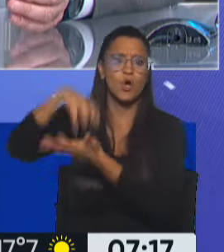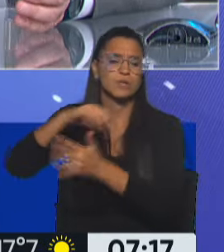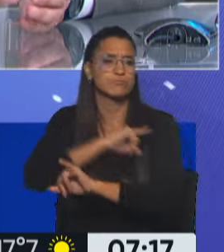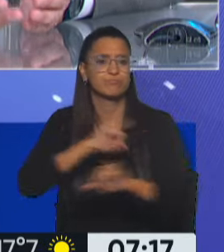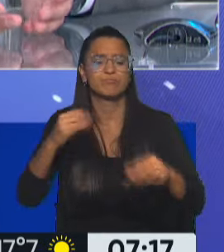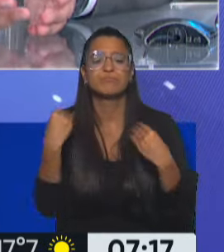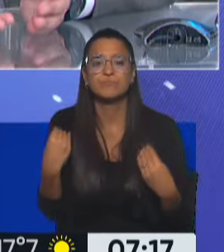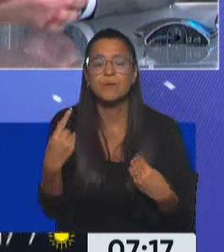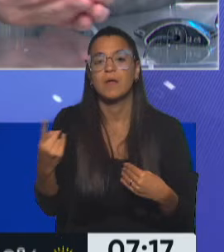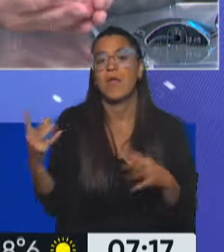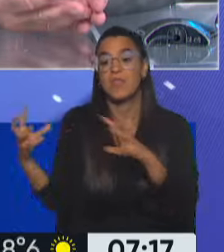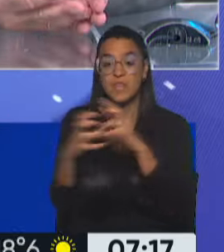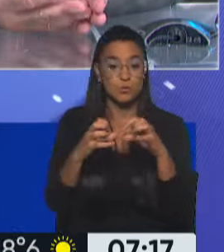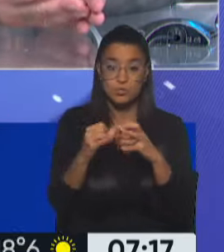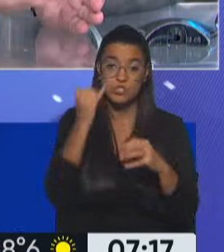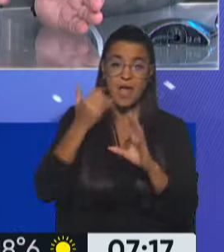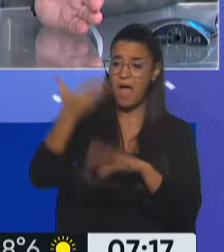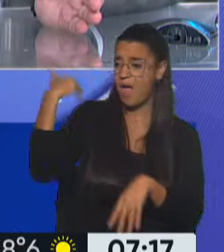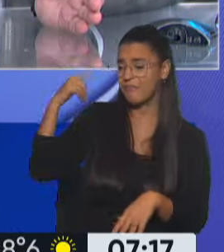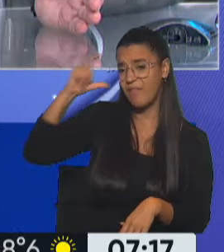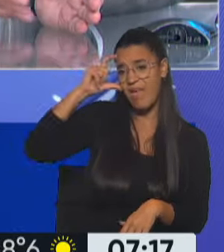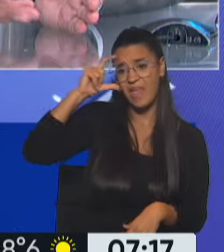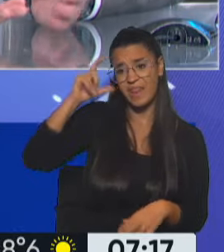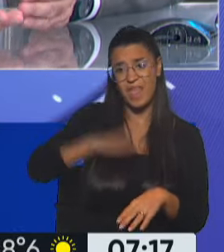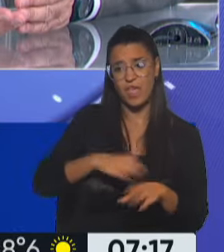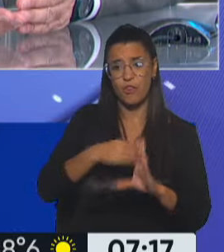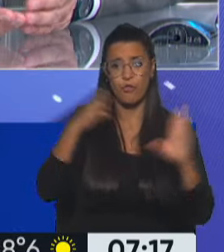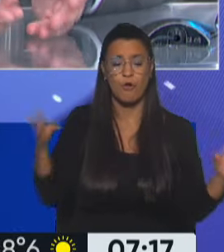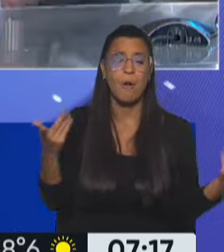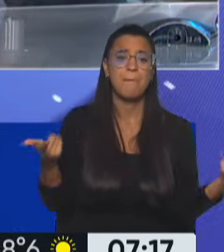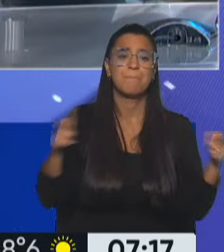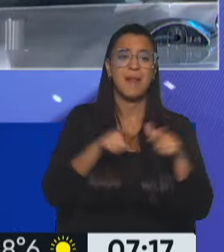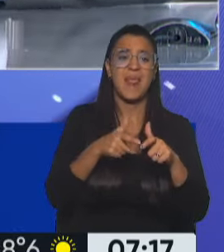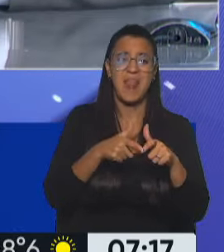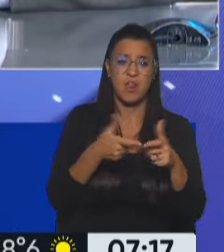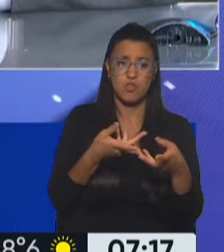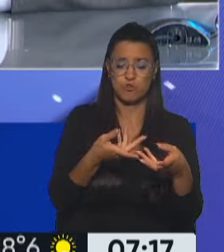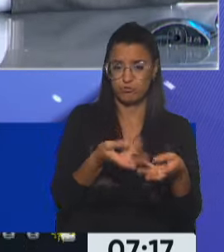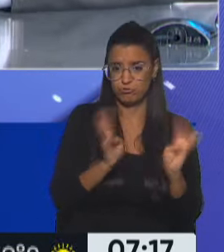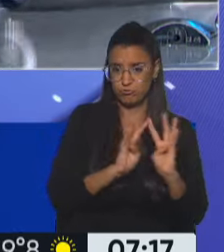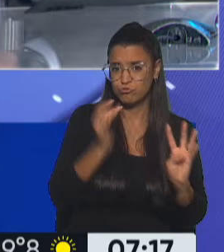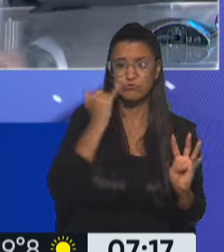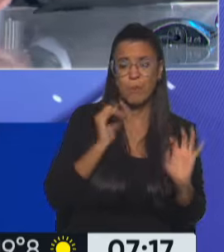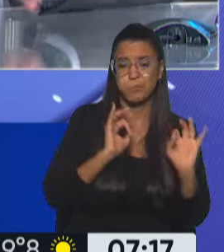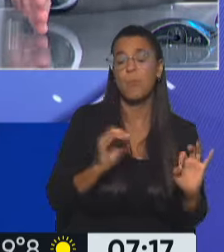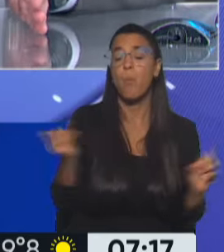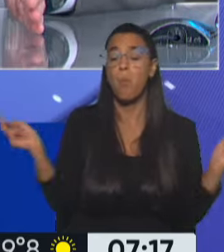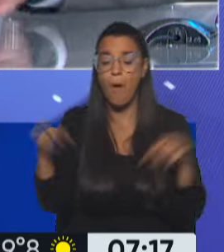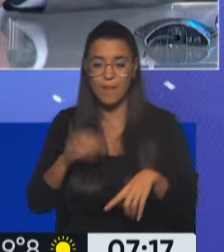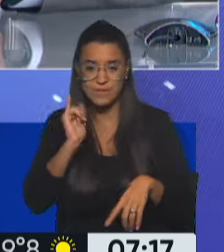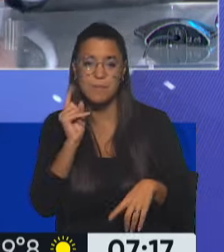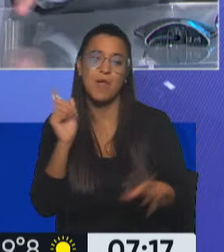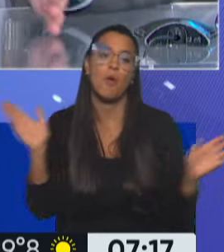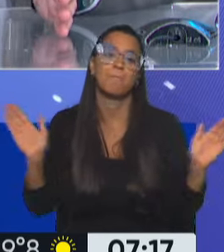gran parte de la discusión ya se dio en enero que fue los plenarios de comisiones van a volver plenarios de comisiones Pero ya más